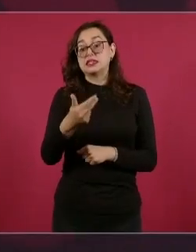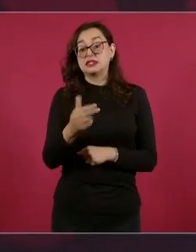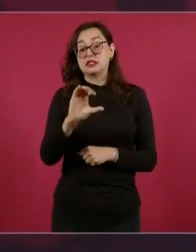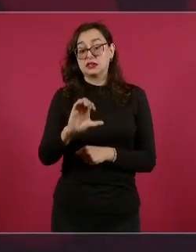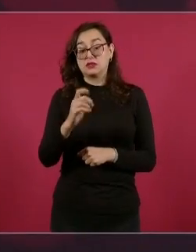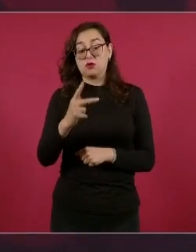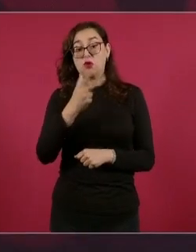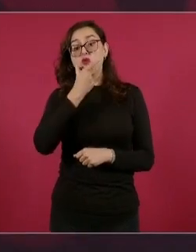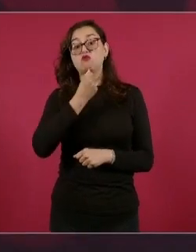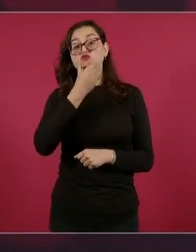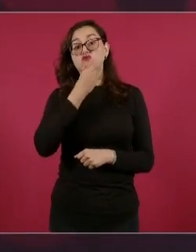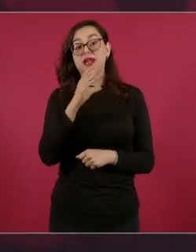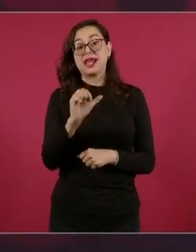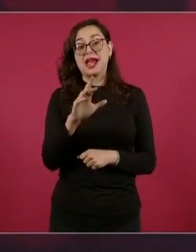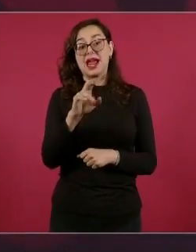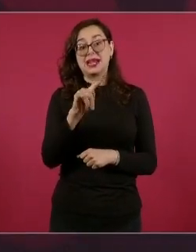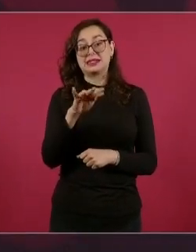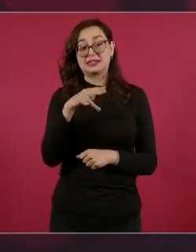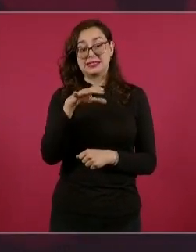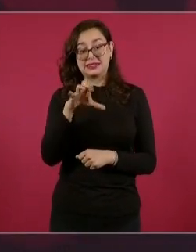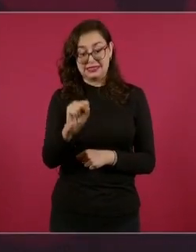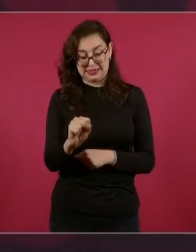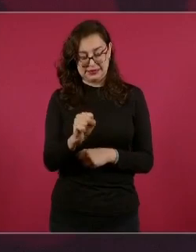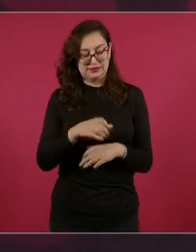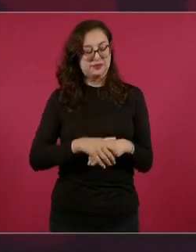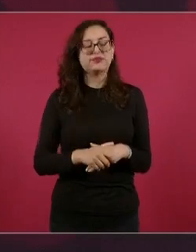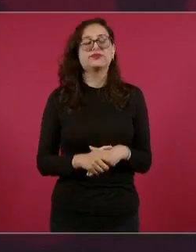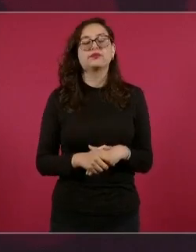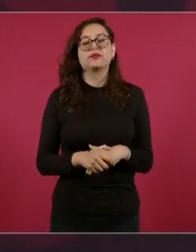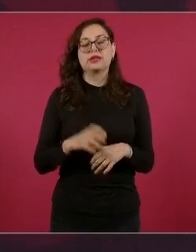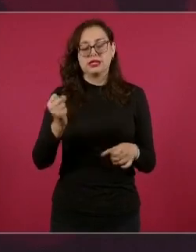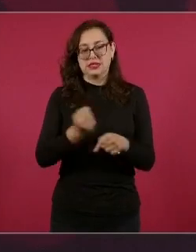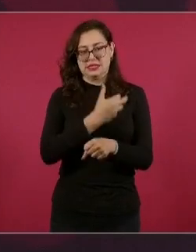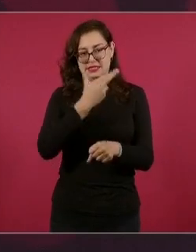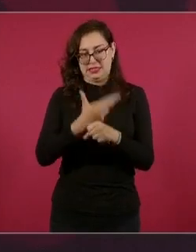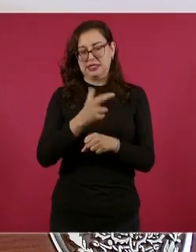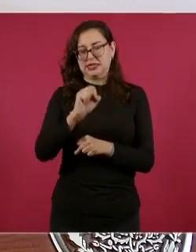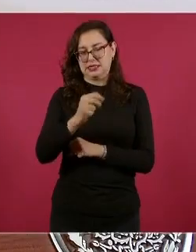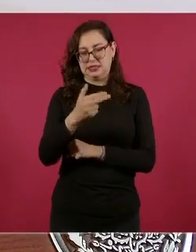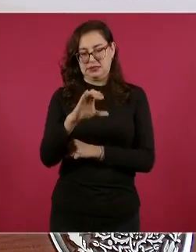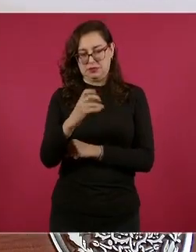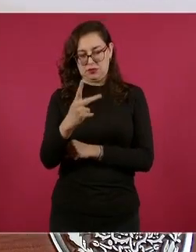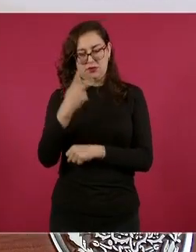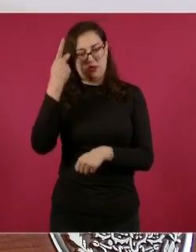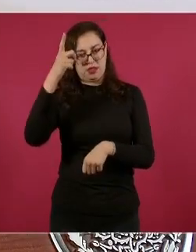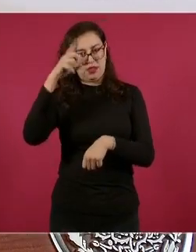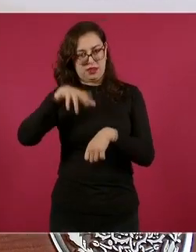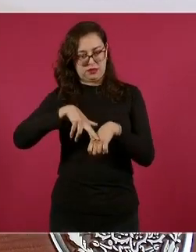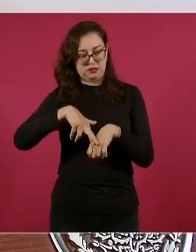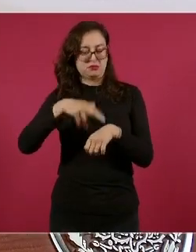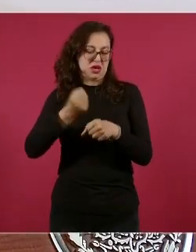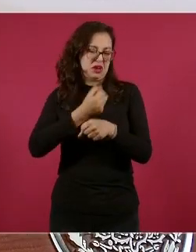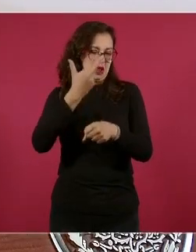3 años consecutivos, Cárcens secretario de Hacienda,